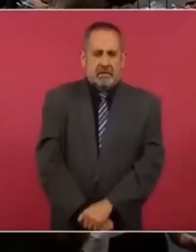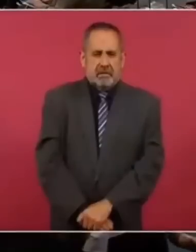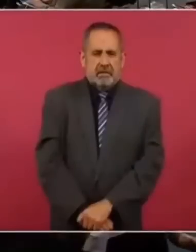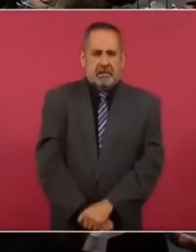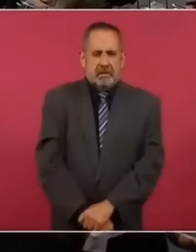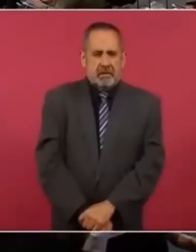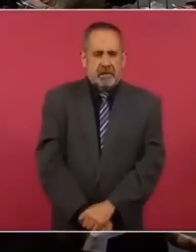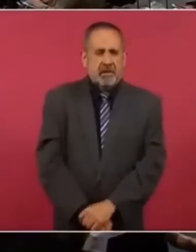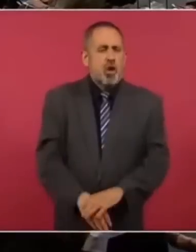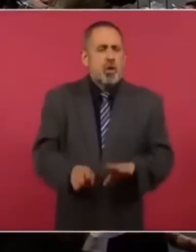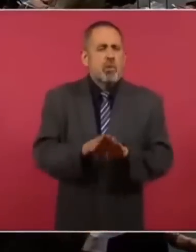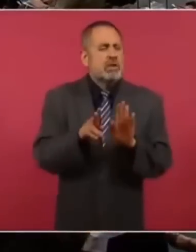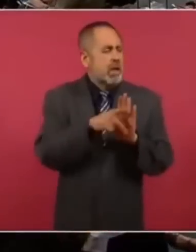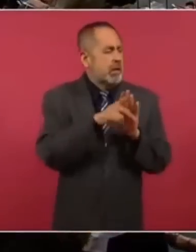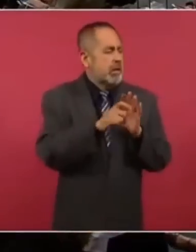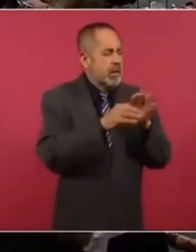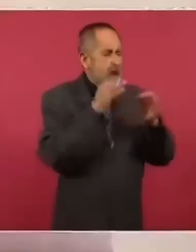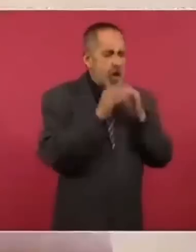Esteves?